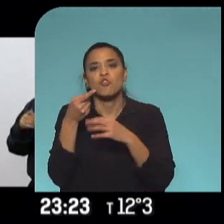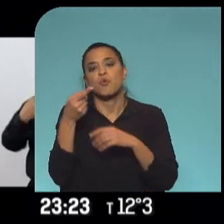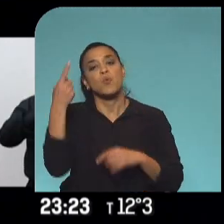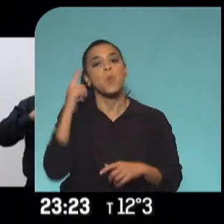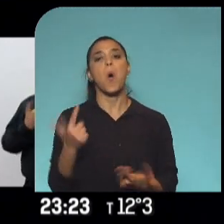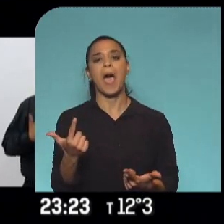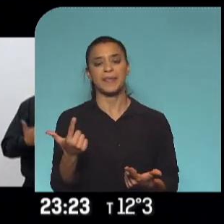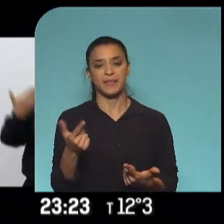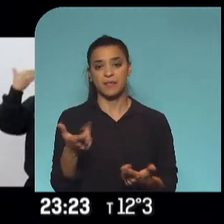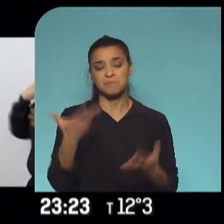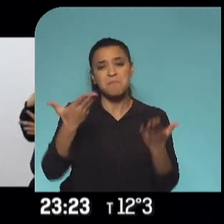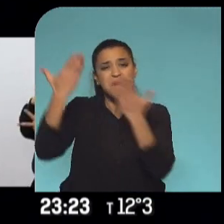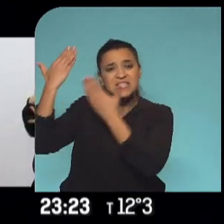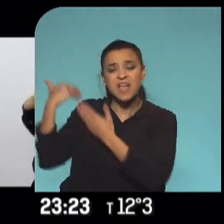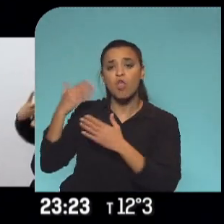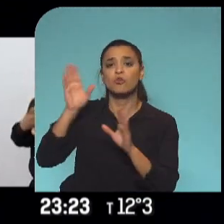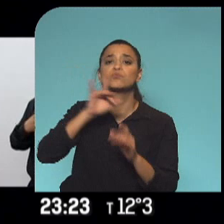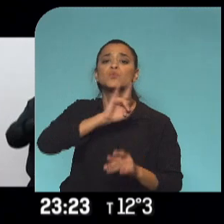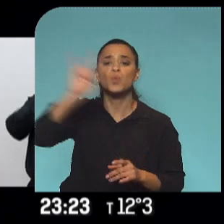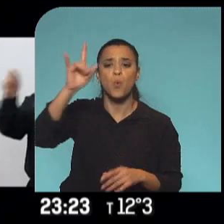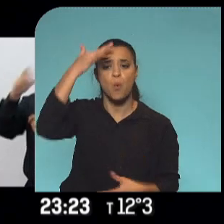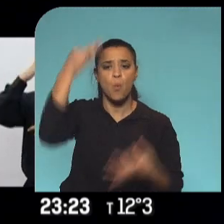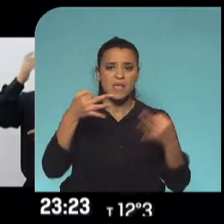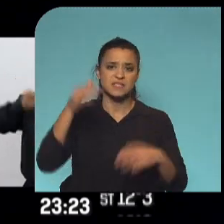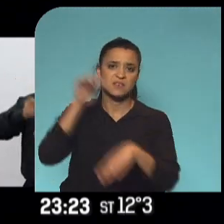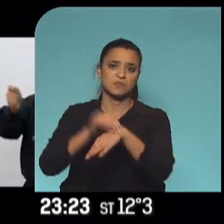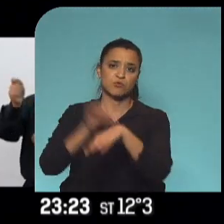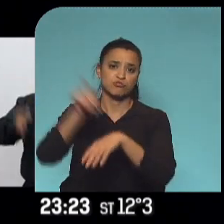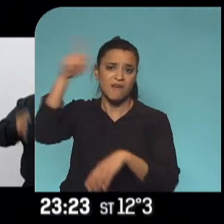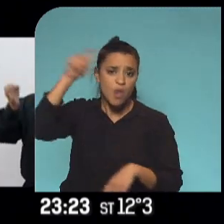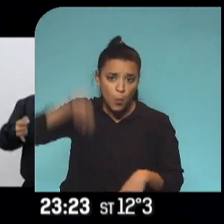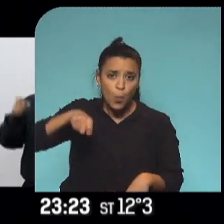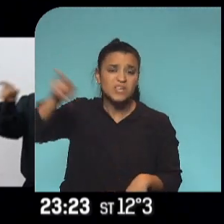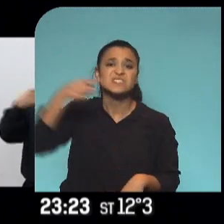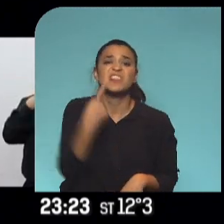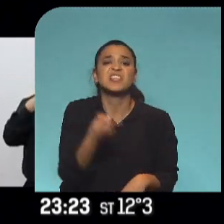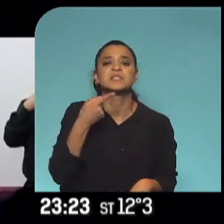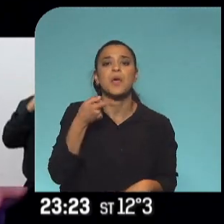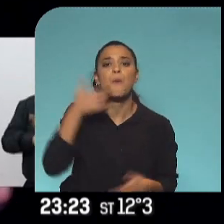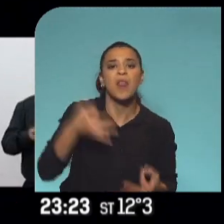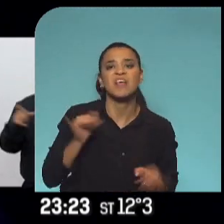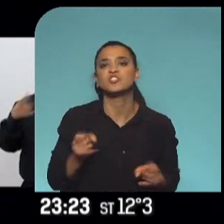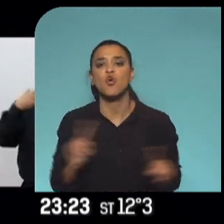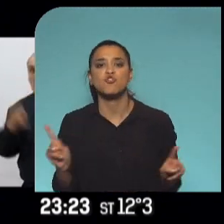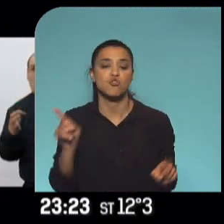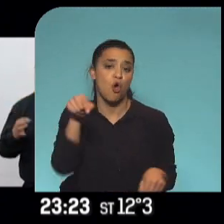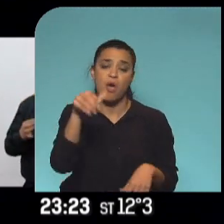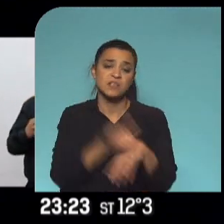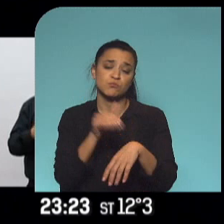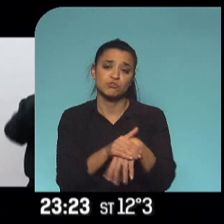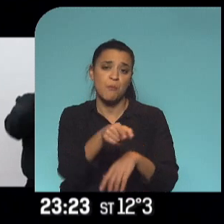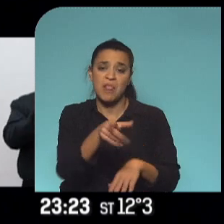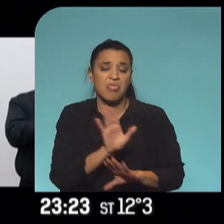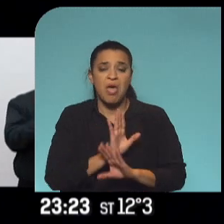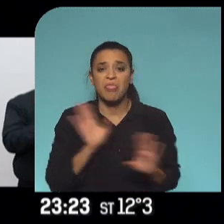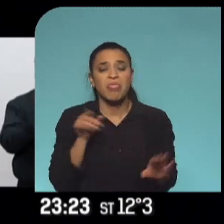el pasado, dejamos todo ese tema en manos de los jueces. Los jueces son los que dirimieron cuál fue la verdad y le hicieron cargar las